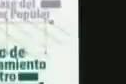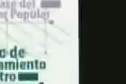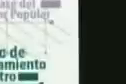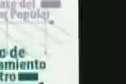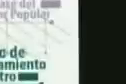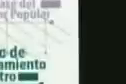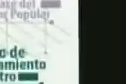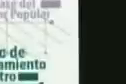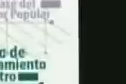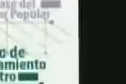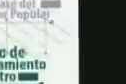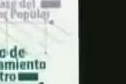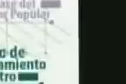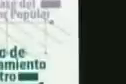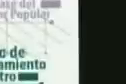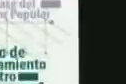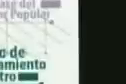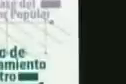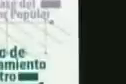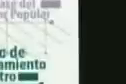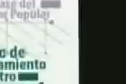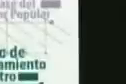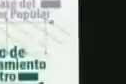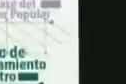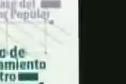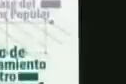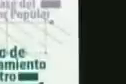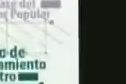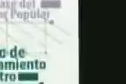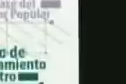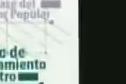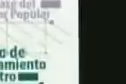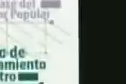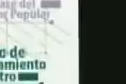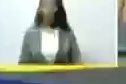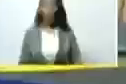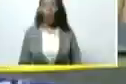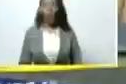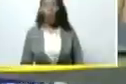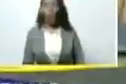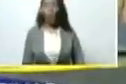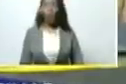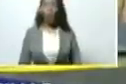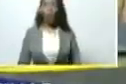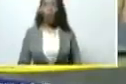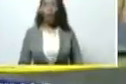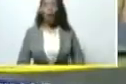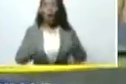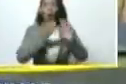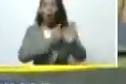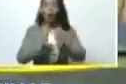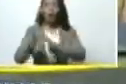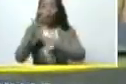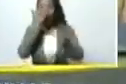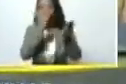la base del poder popular ahí hay que avanzar mucho más siempre la organización de los frentes productivos de los frentes